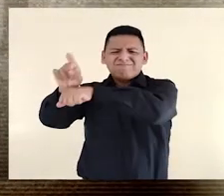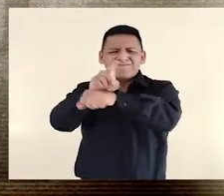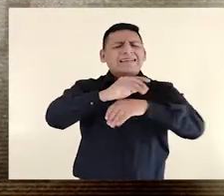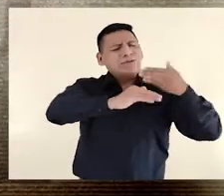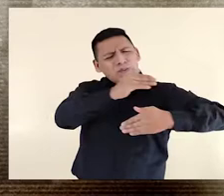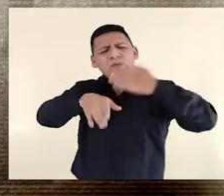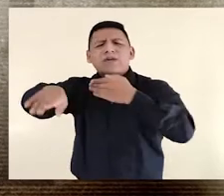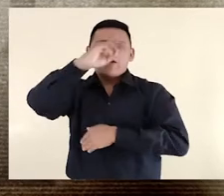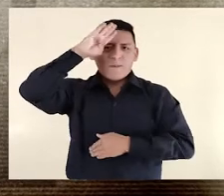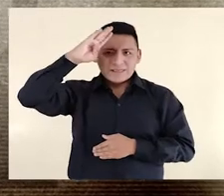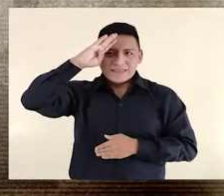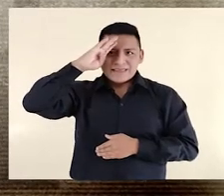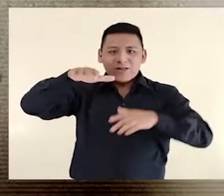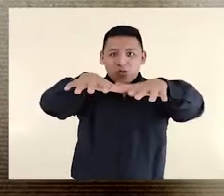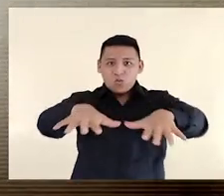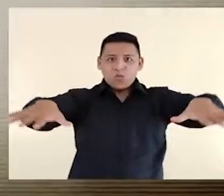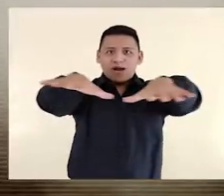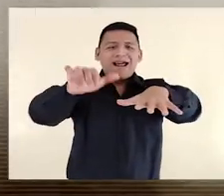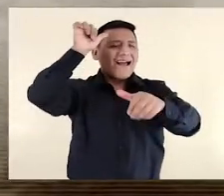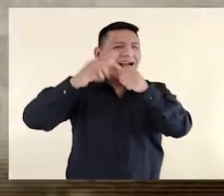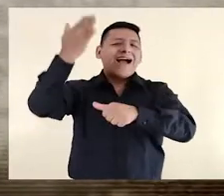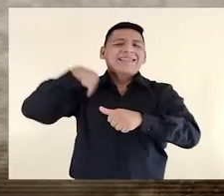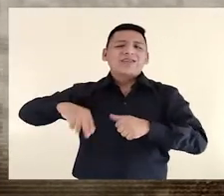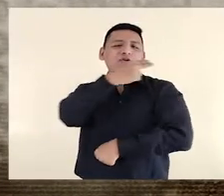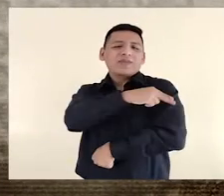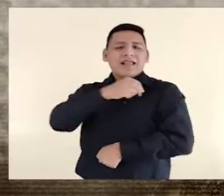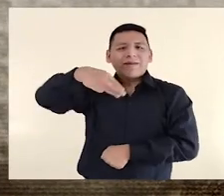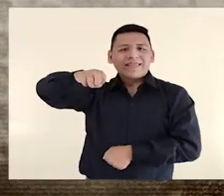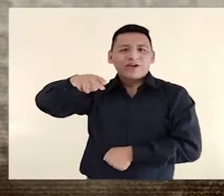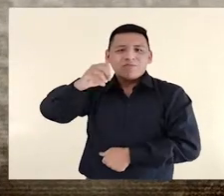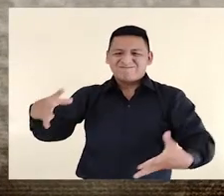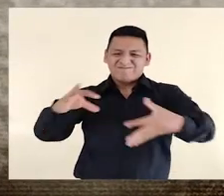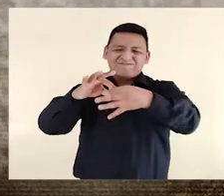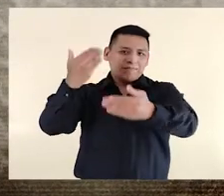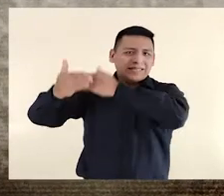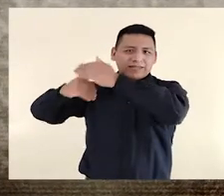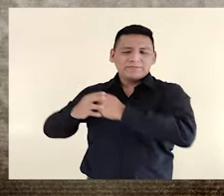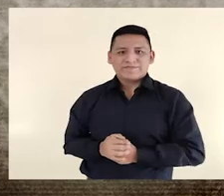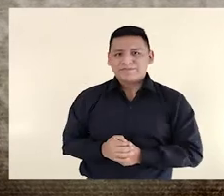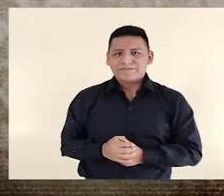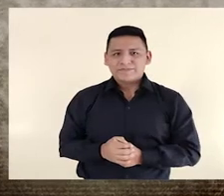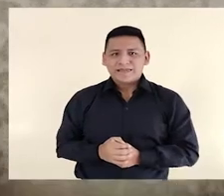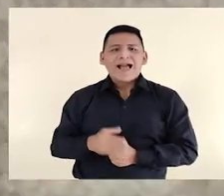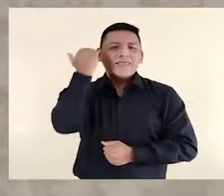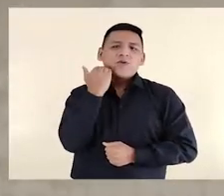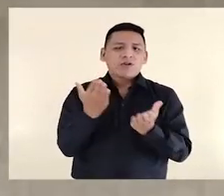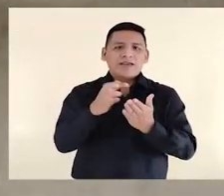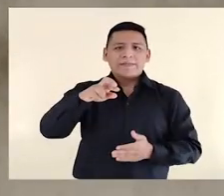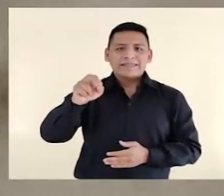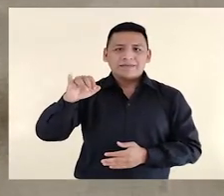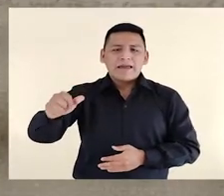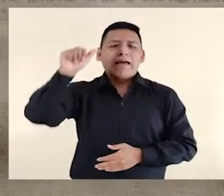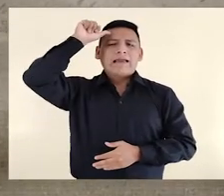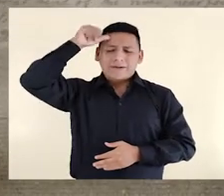formador de varias generaciones policiales, con los patios de aquel viejo manicomio como nexo a su pasado anterior. El antiguo